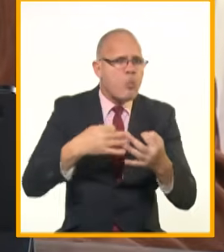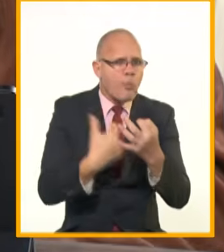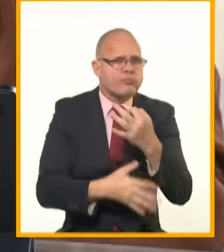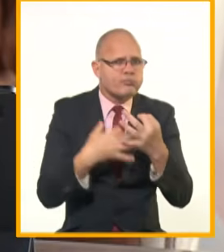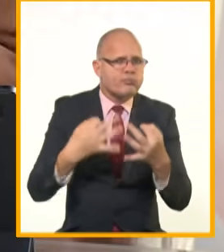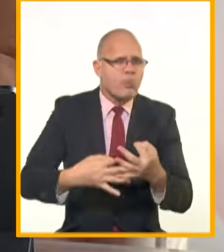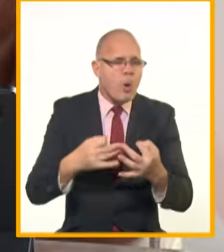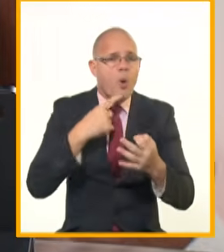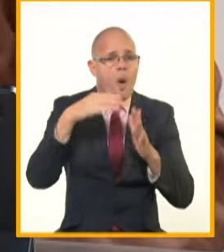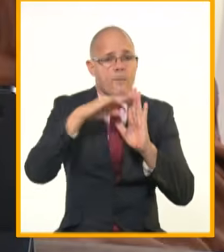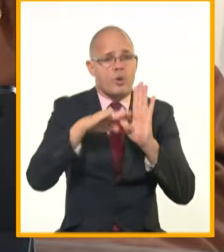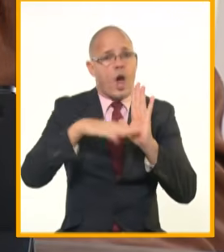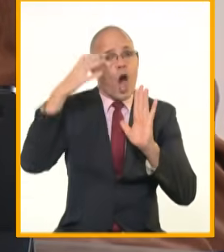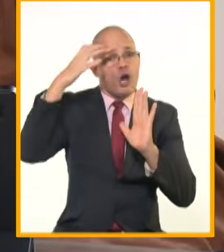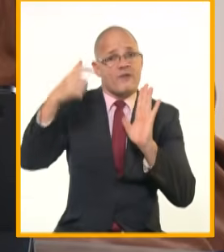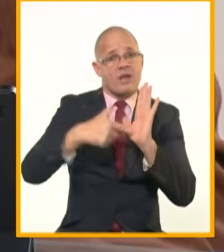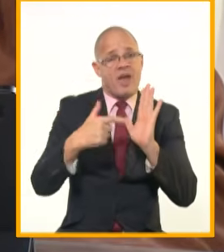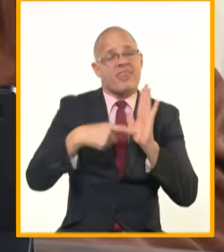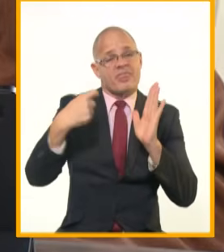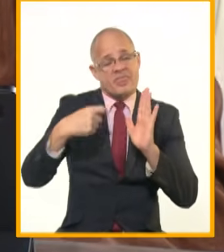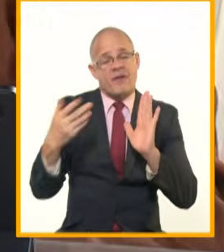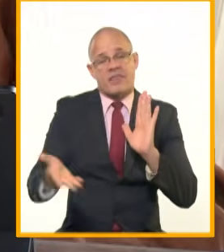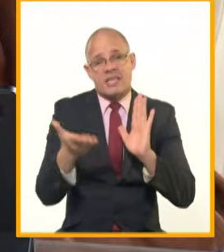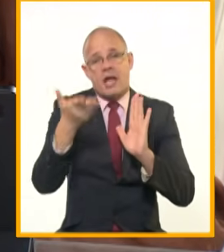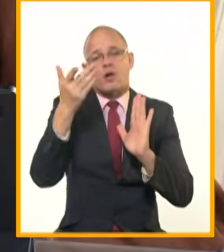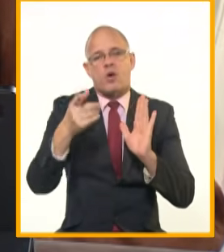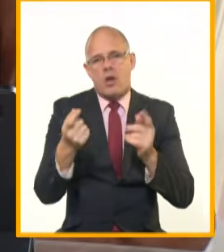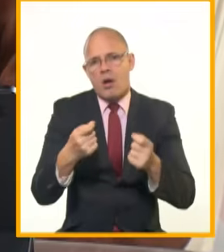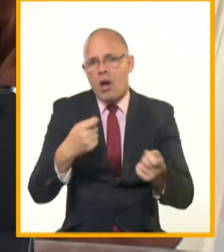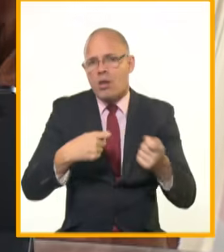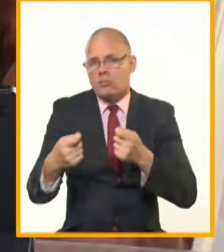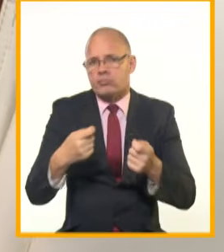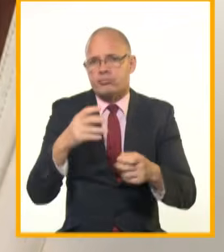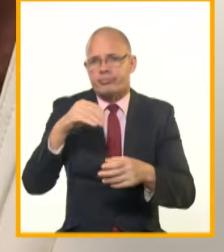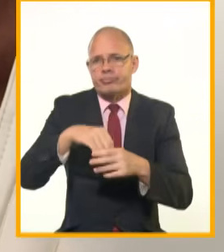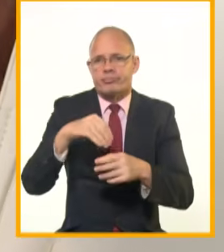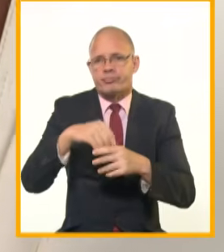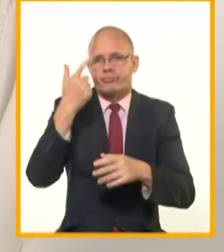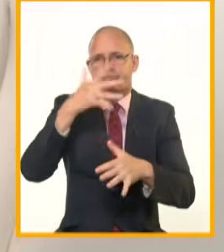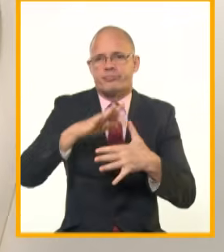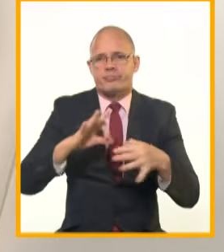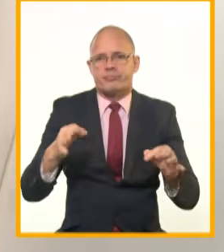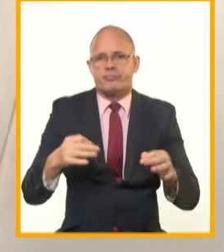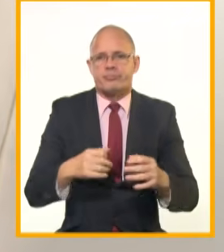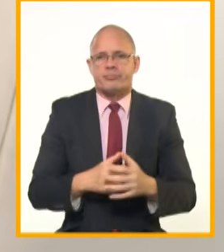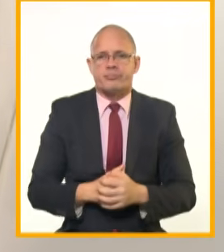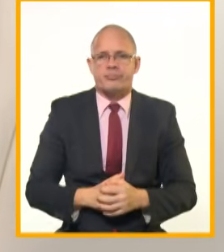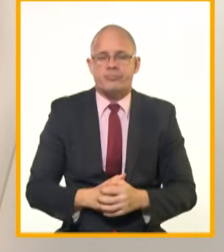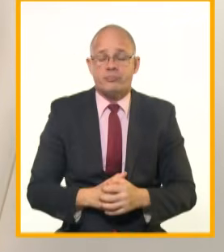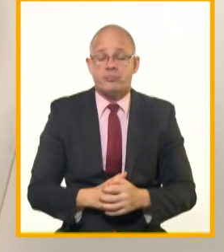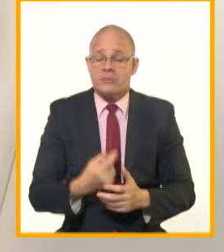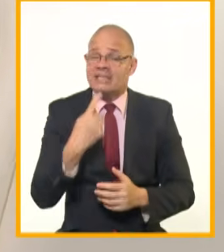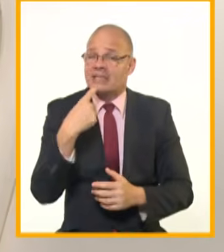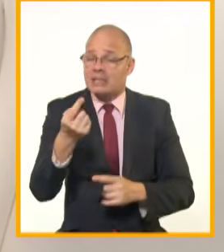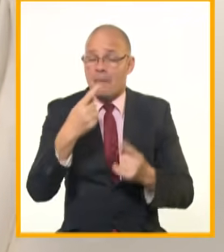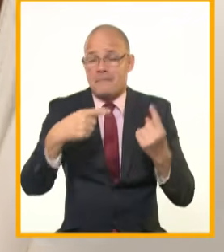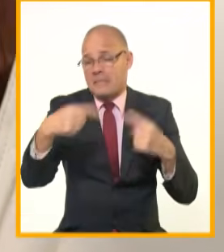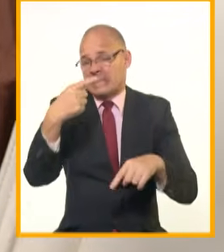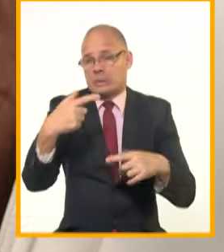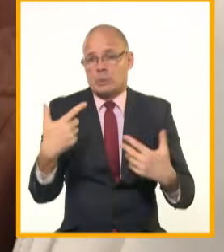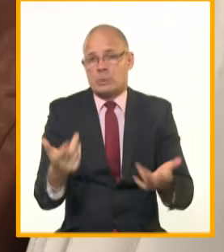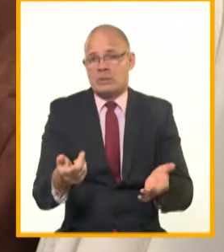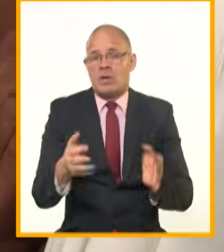gobierno que le debe dar el desarrollo a la provincia. Hay una prioridad importante, como yo te explicaba, que es mantener los